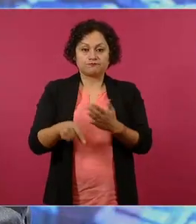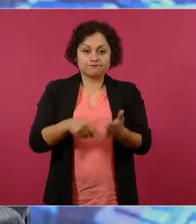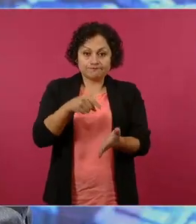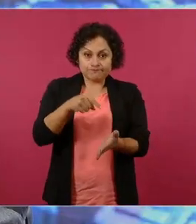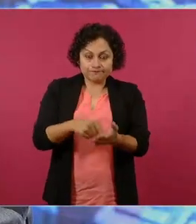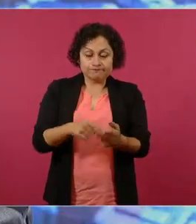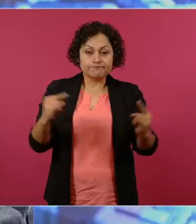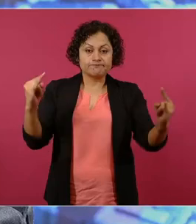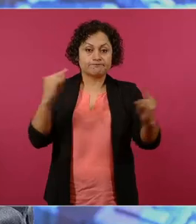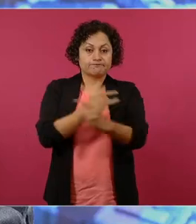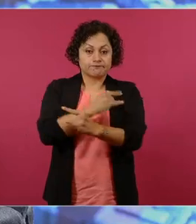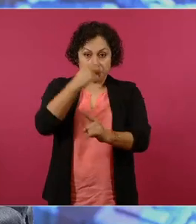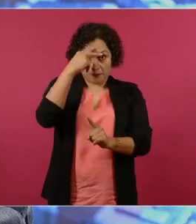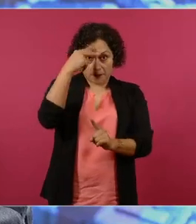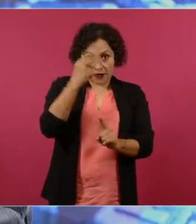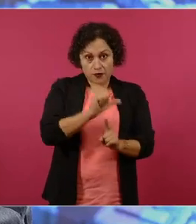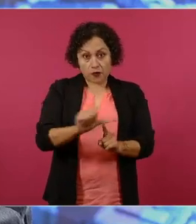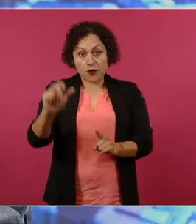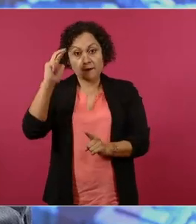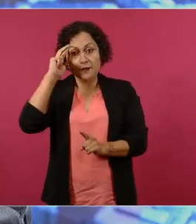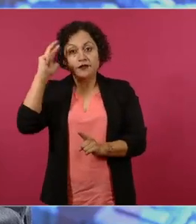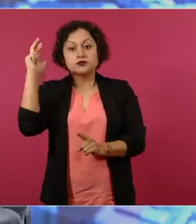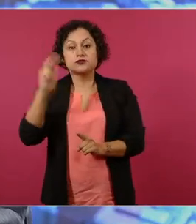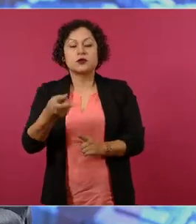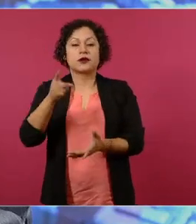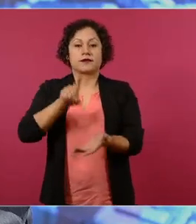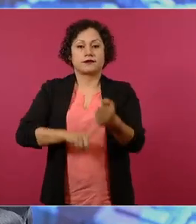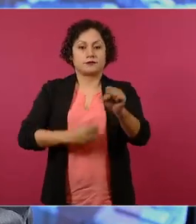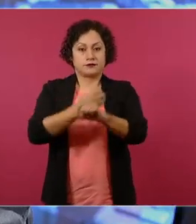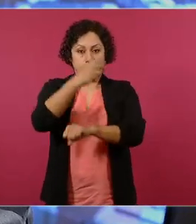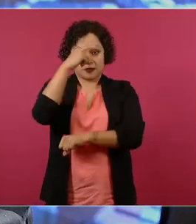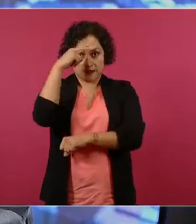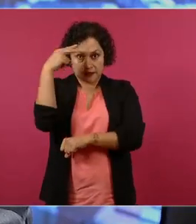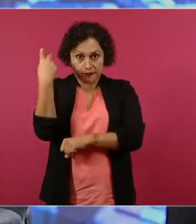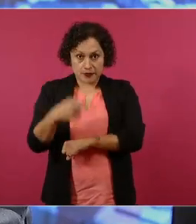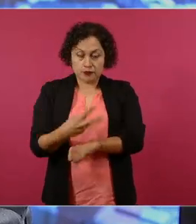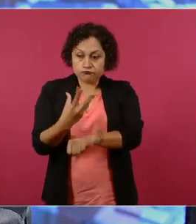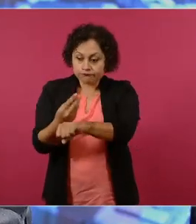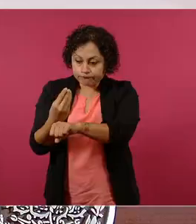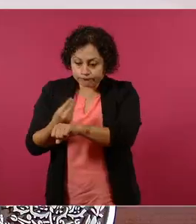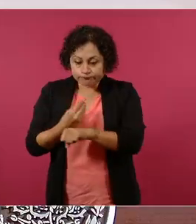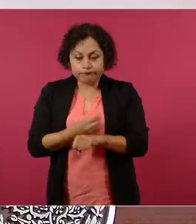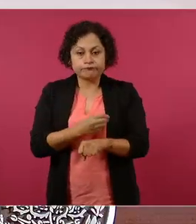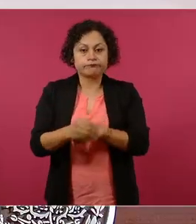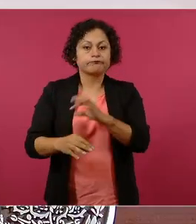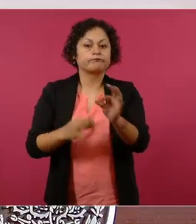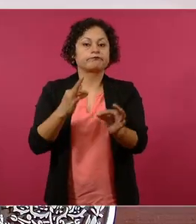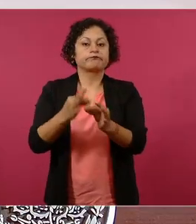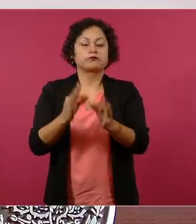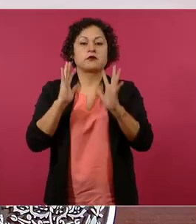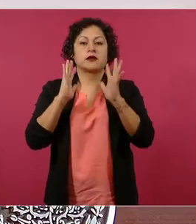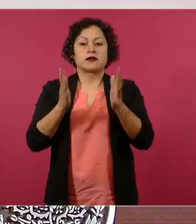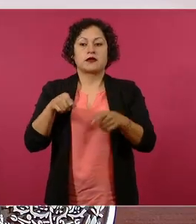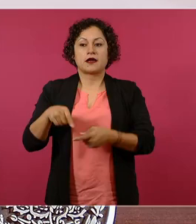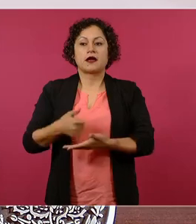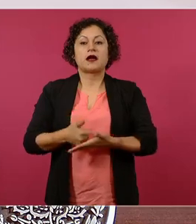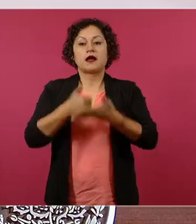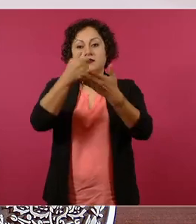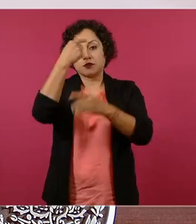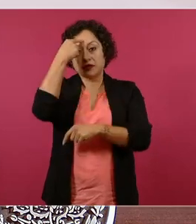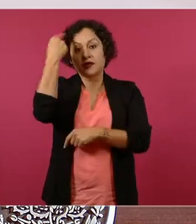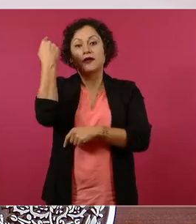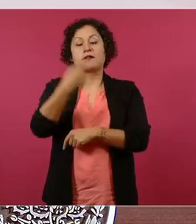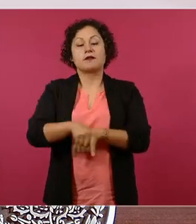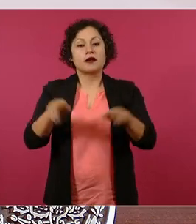México Pachuca en el Estado de México pues para dar eh mayor viabilidad a a la llegada al aeropuerto Felipe